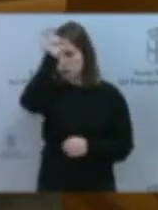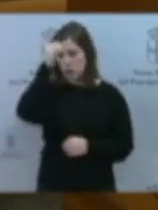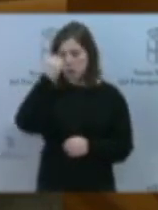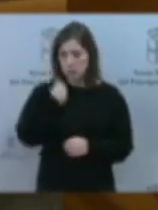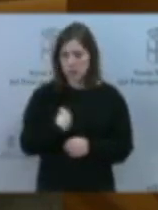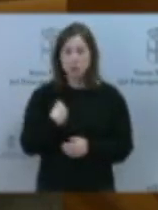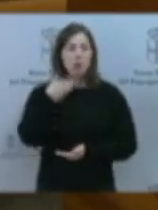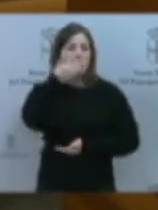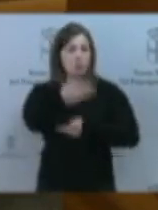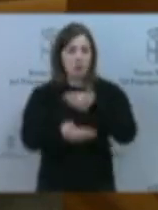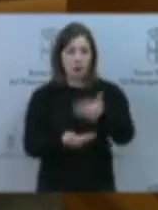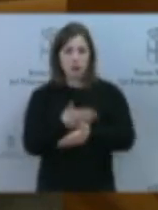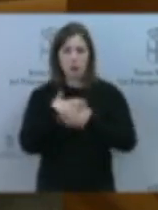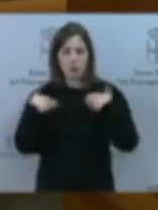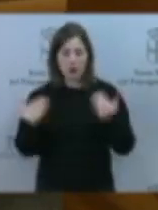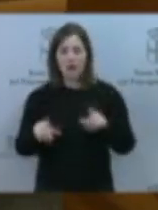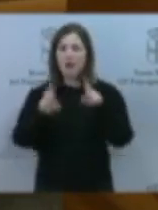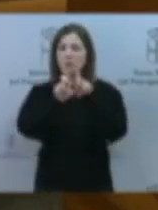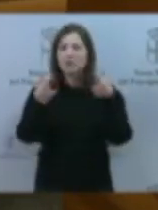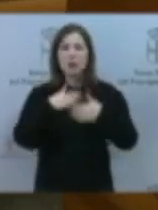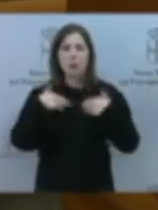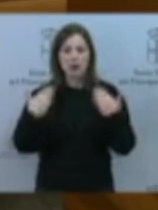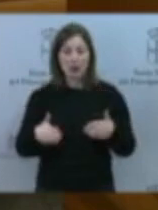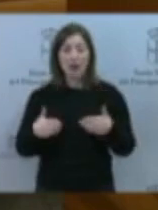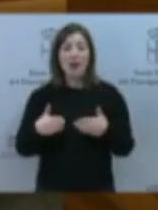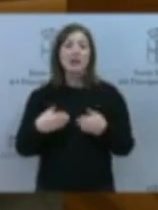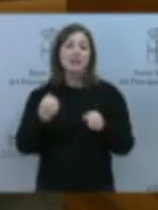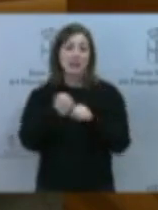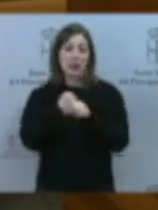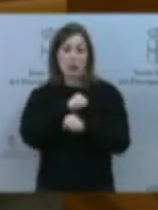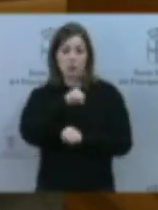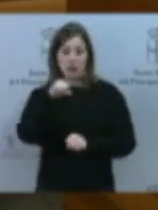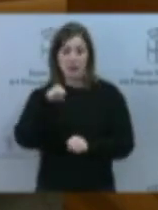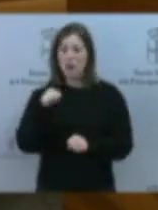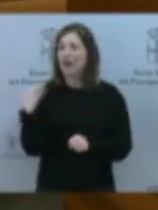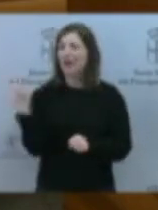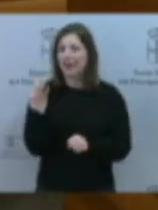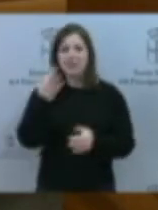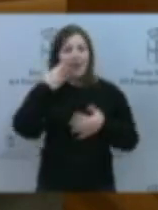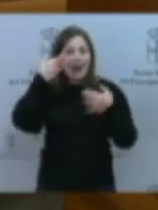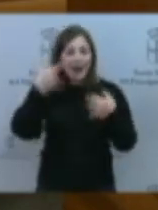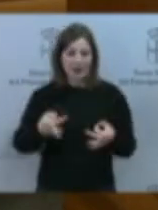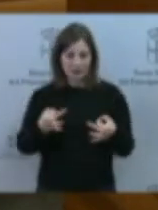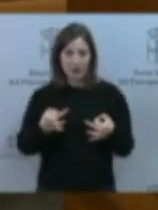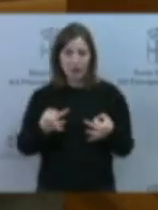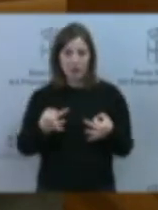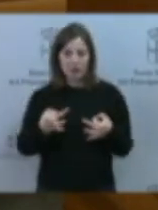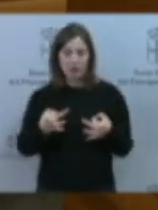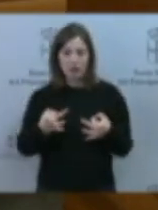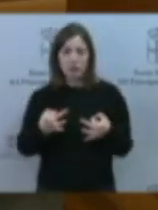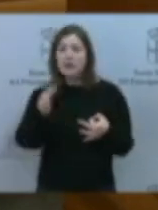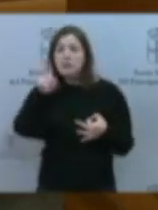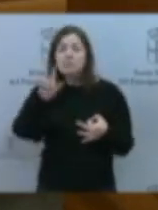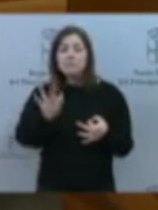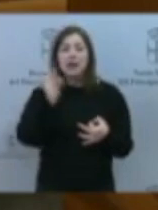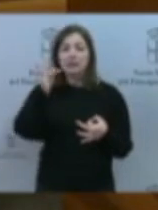empresa en actividad privada, que es garantizar el máximo empleo posible y, sobre todo, garantizar la raigambre o la